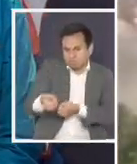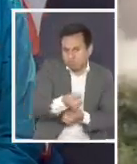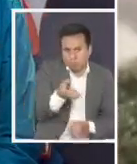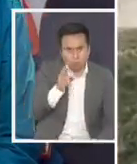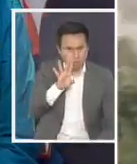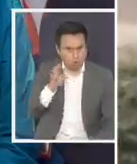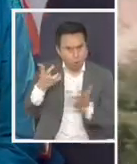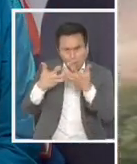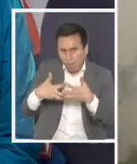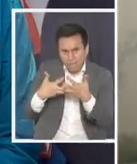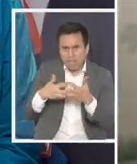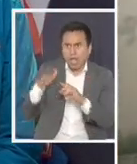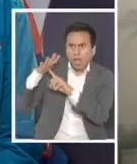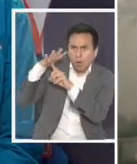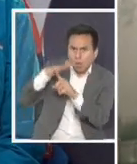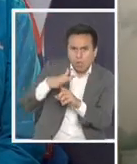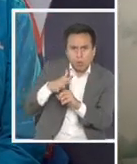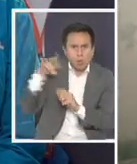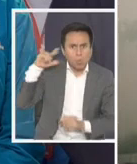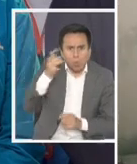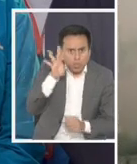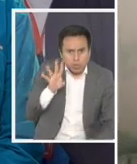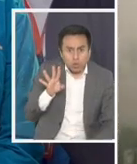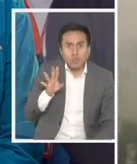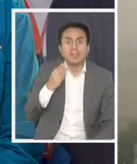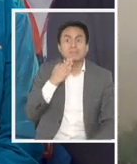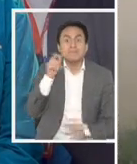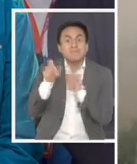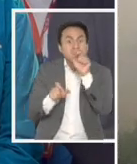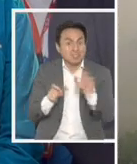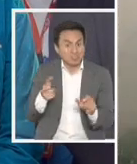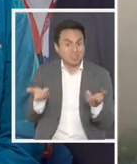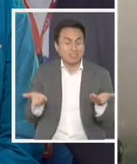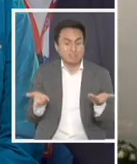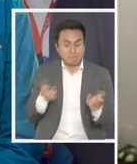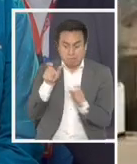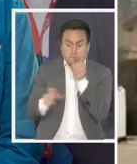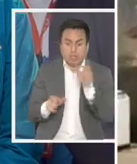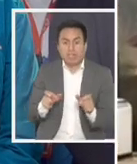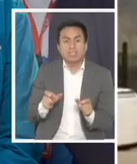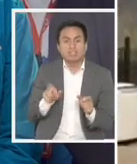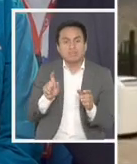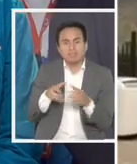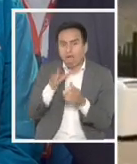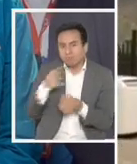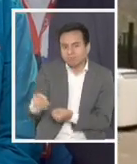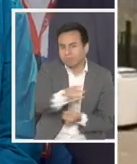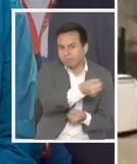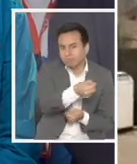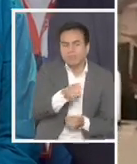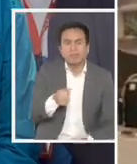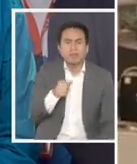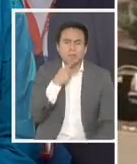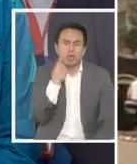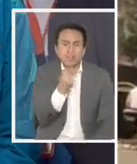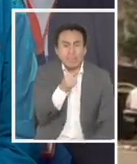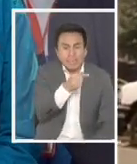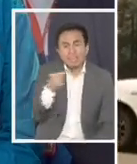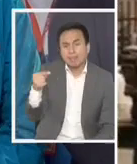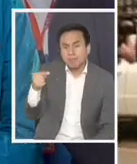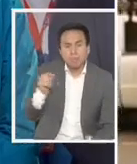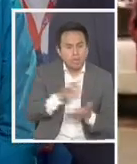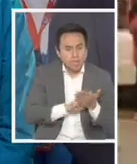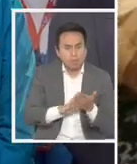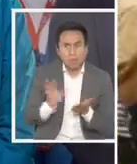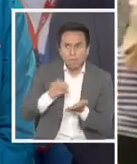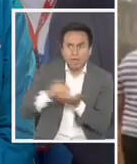las máquinas de vuelo cierto sino que también son el personal Ah son la y los brigadistas pero se espera que esta semana por